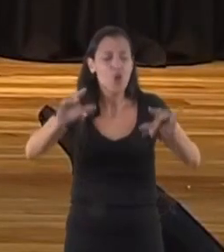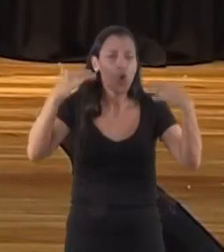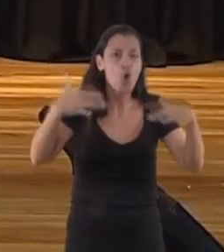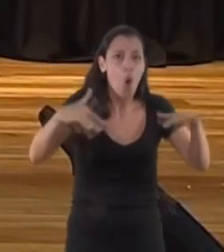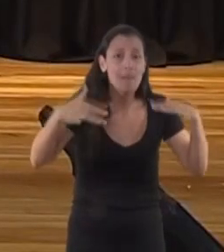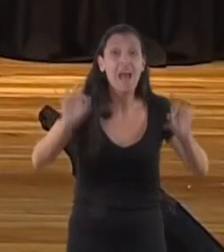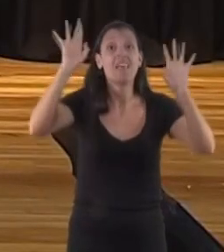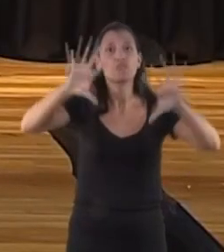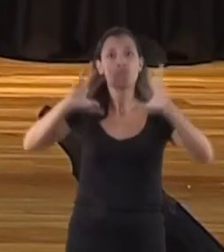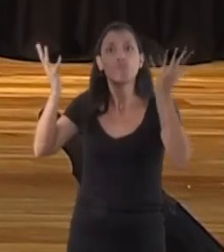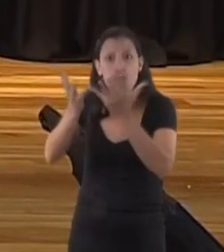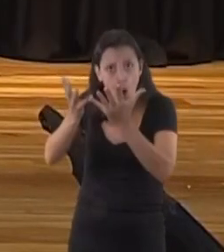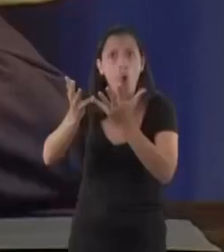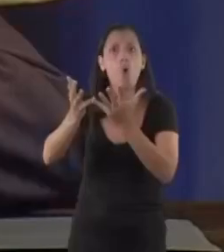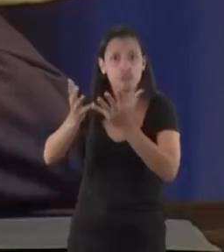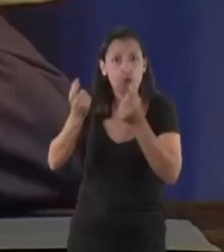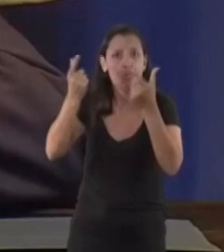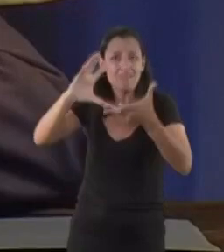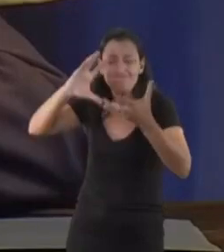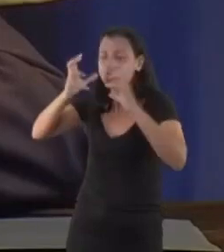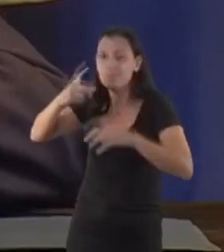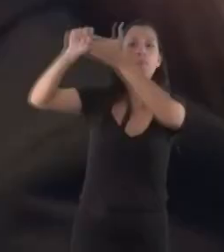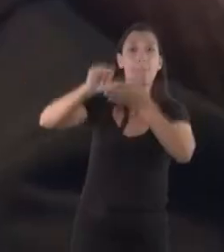nos afecta a nosotros, sino que está afectando al mundo central.